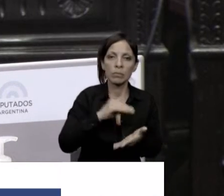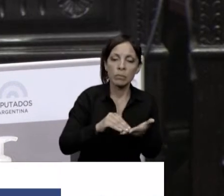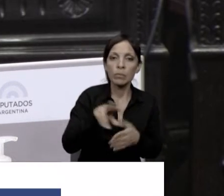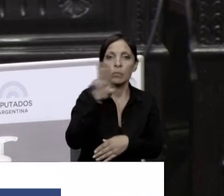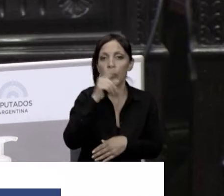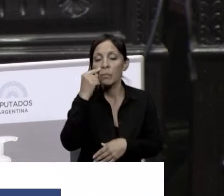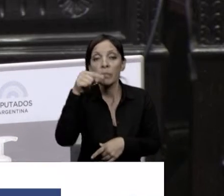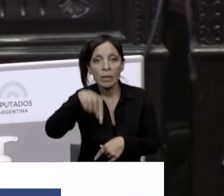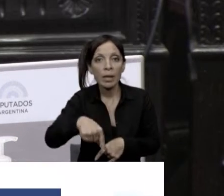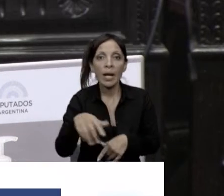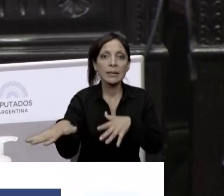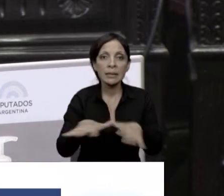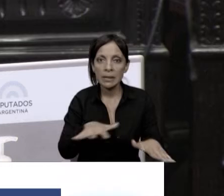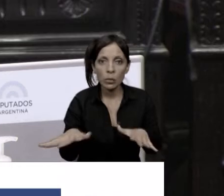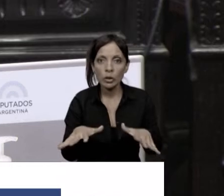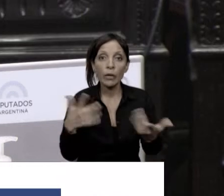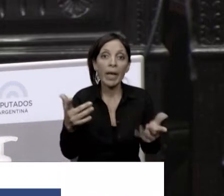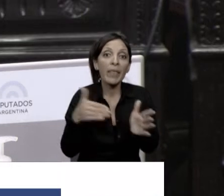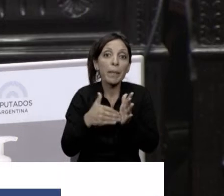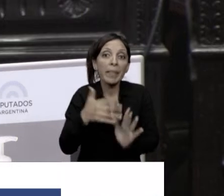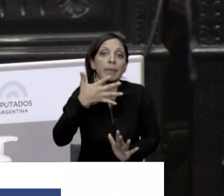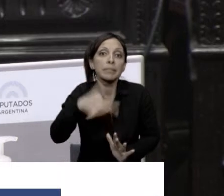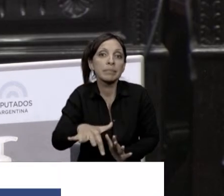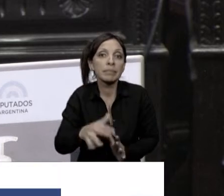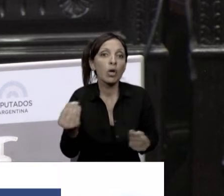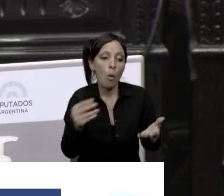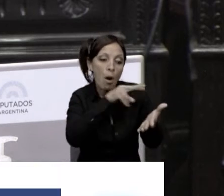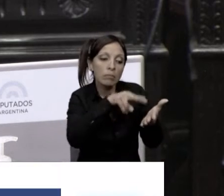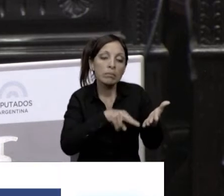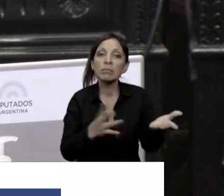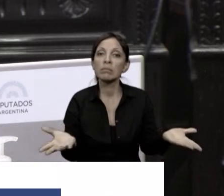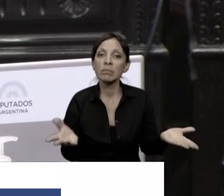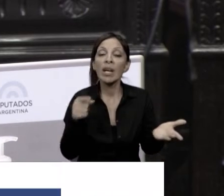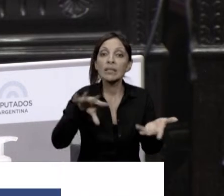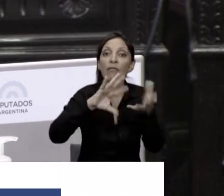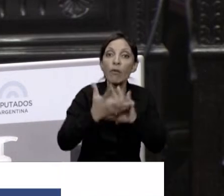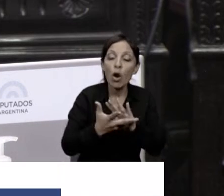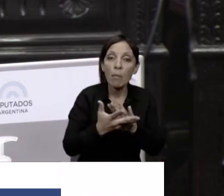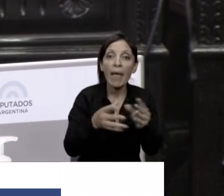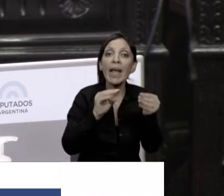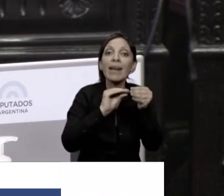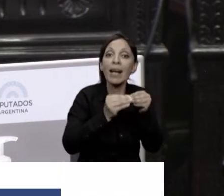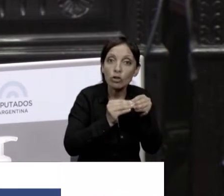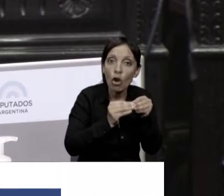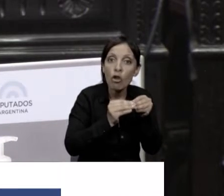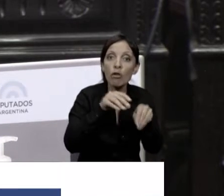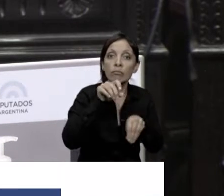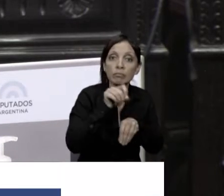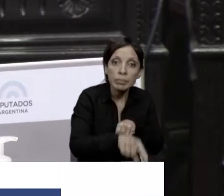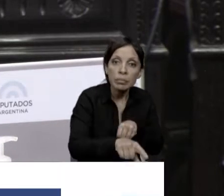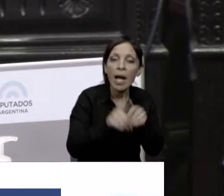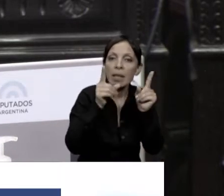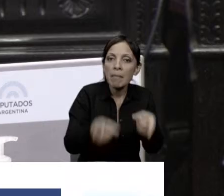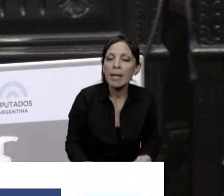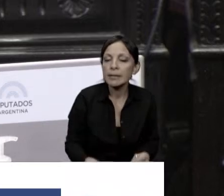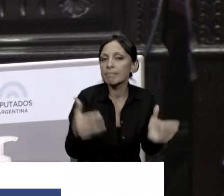es que estamos frente a una situación de interpretación. Esa razonabilidad, además,